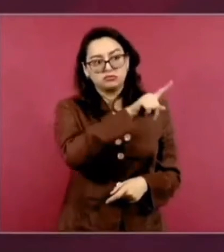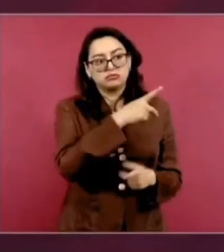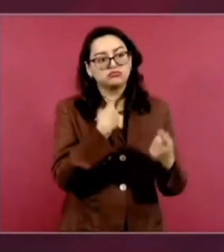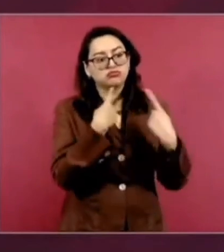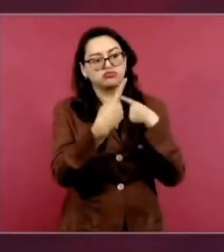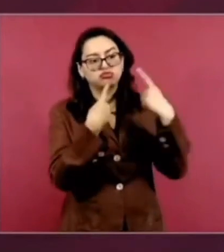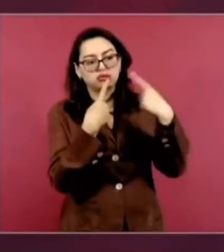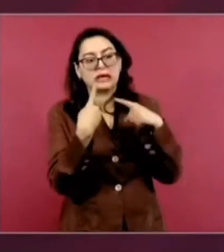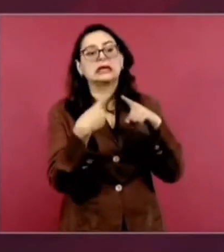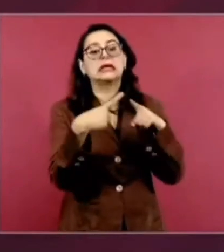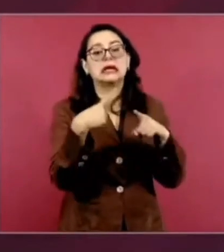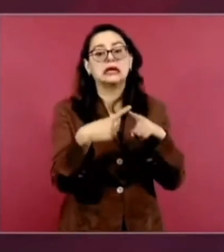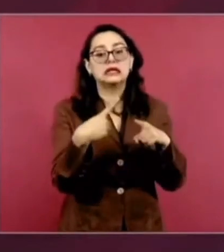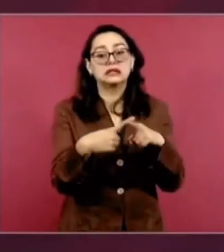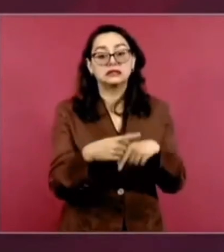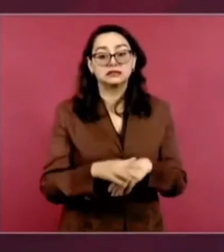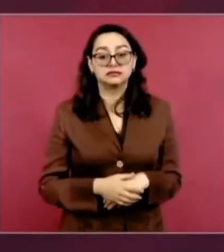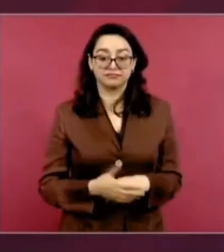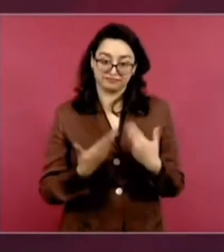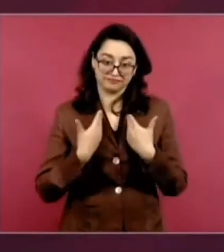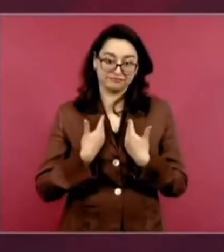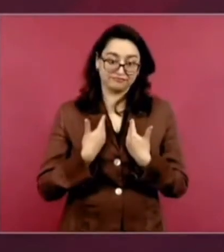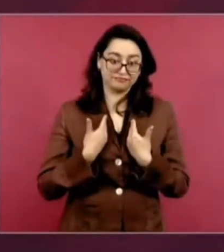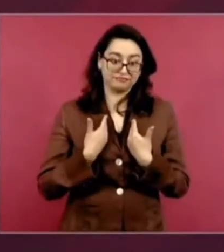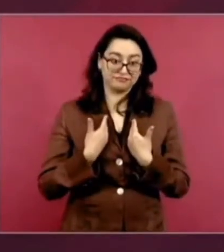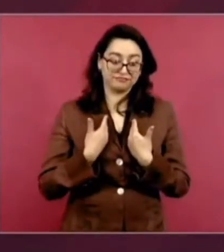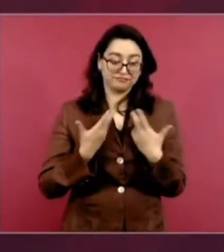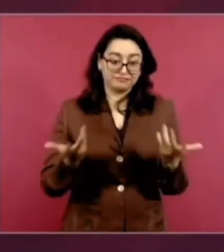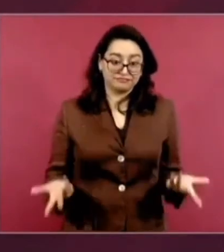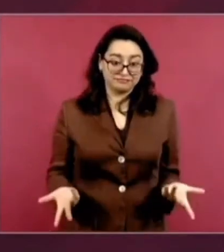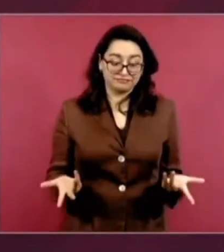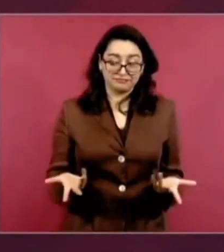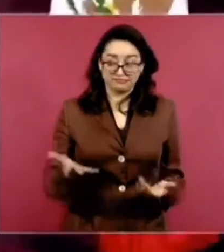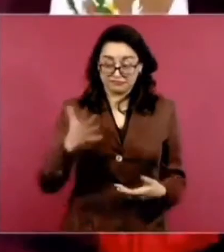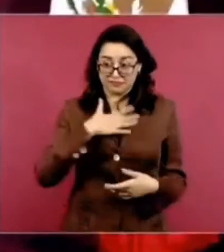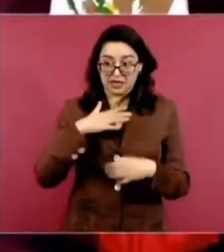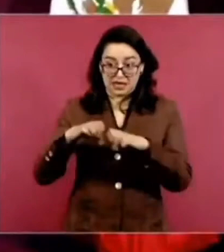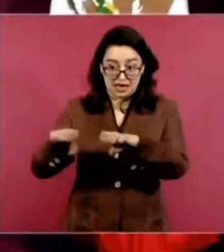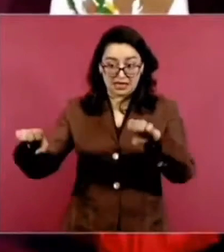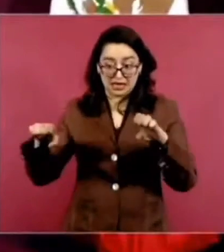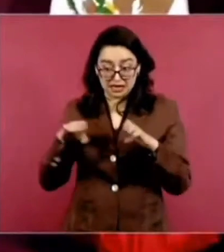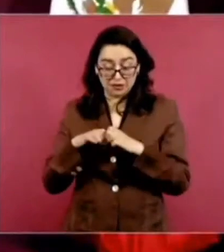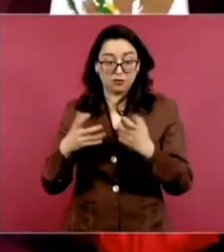Nada más que eso no lo toman en cuenta.